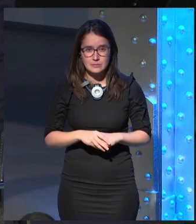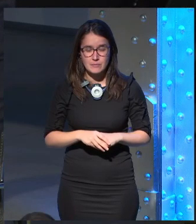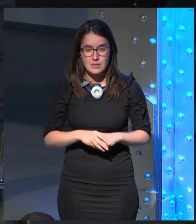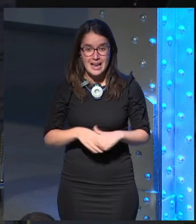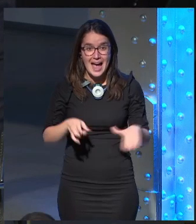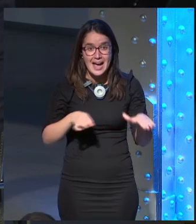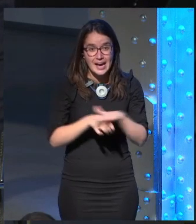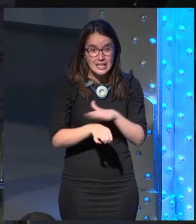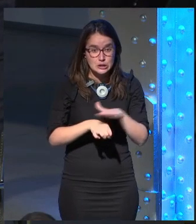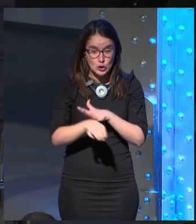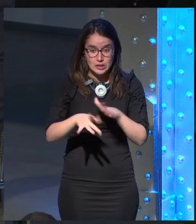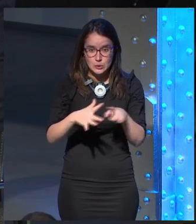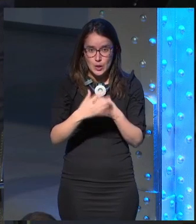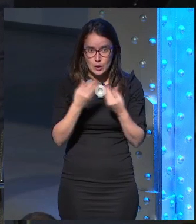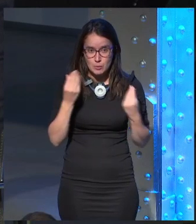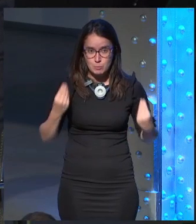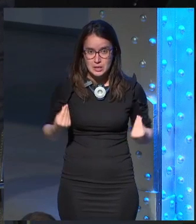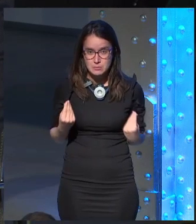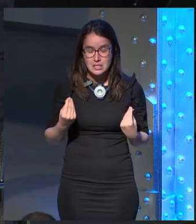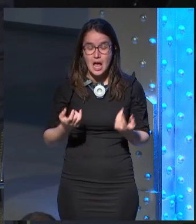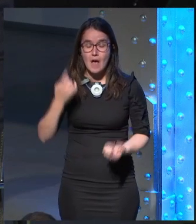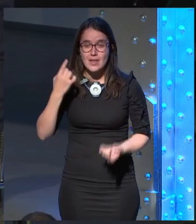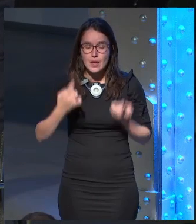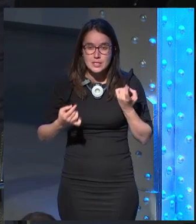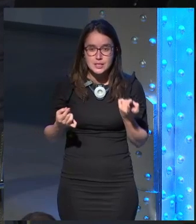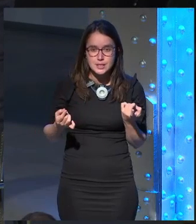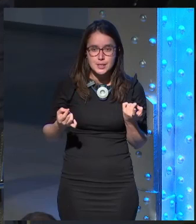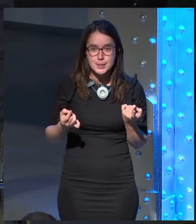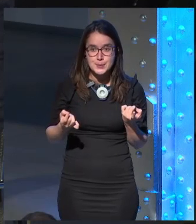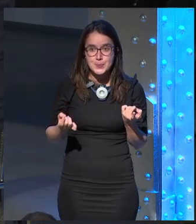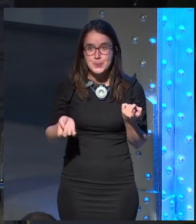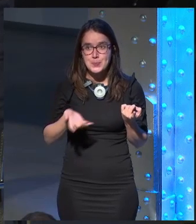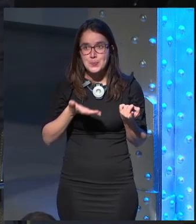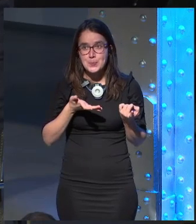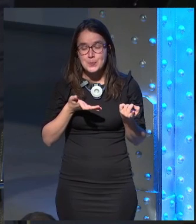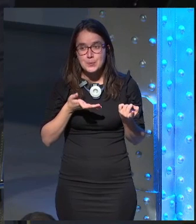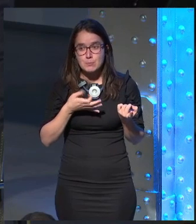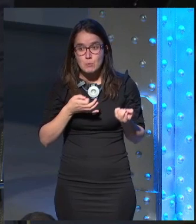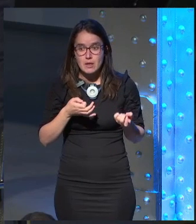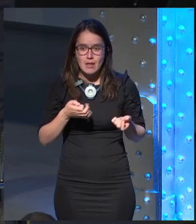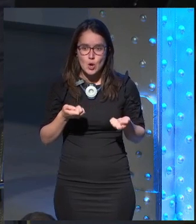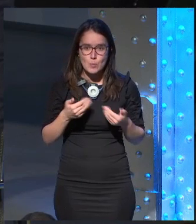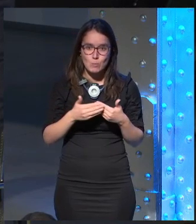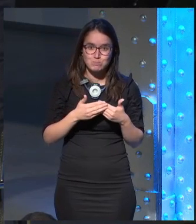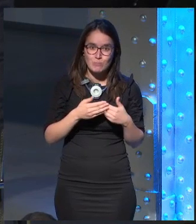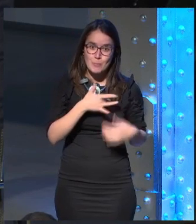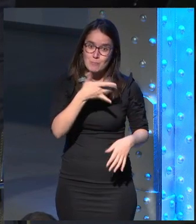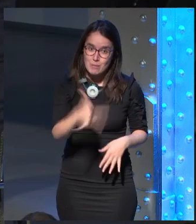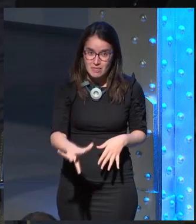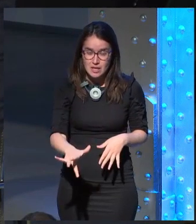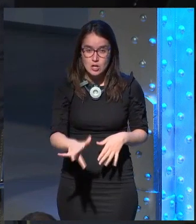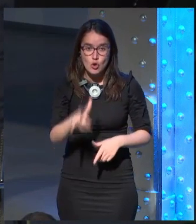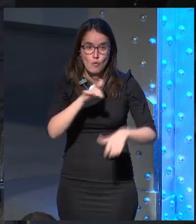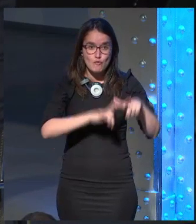la gestión en estos casos a veces, sorprendentemente, es generosa. En los